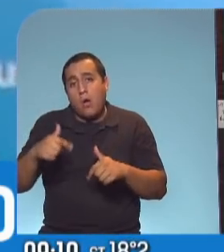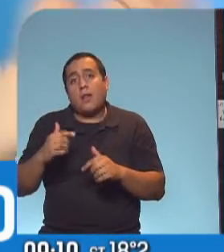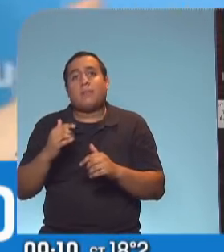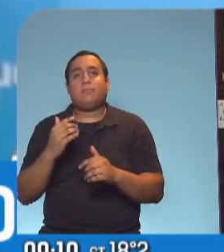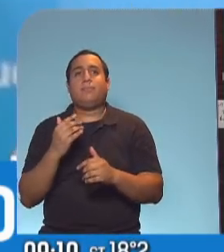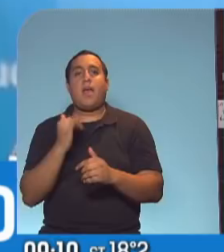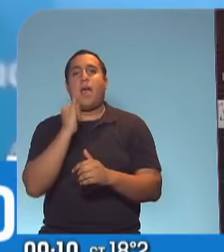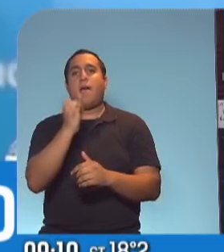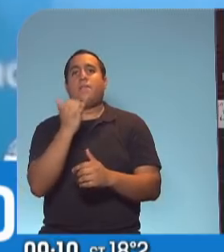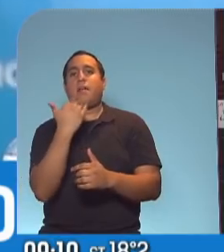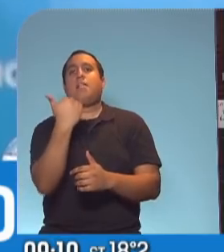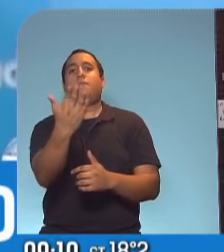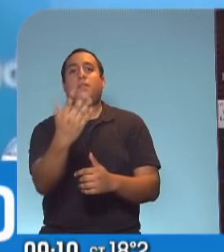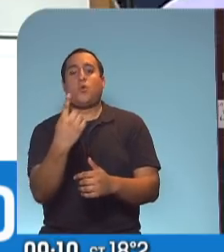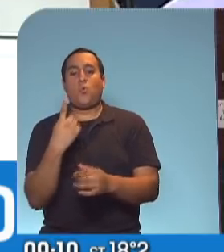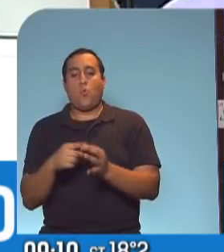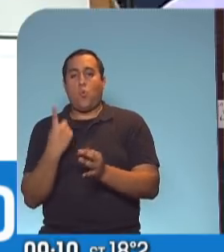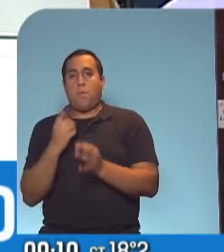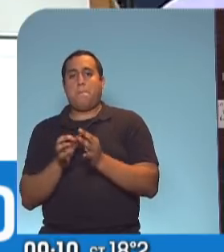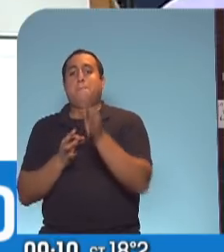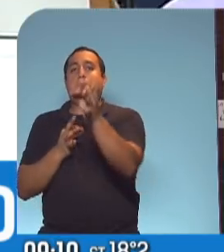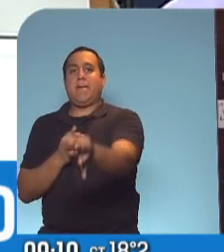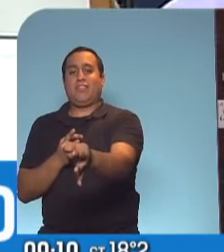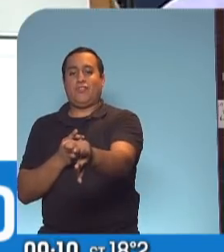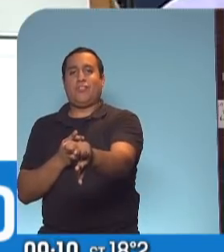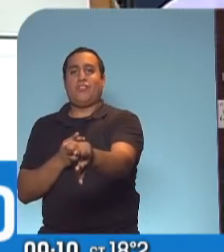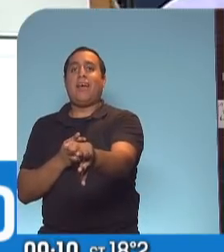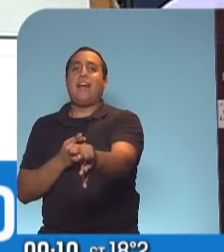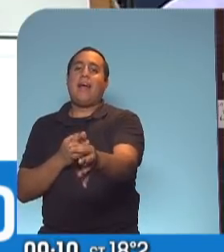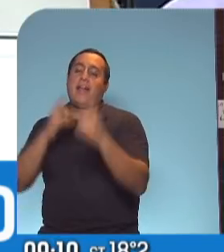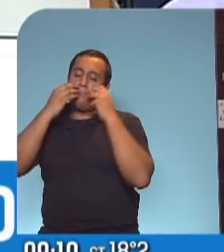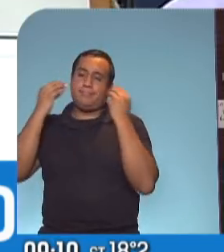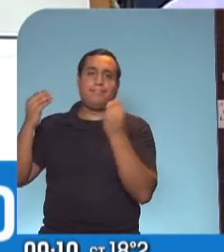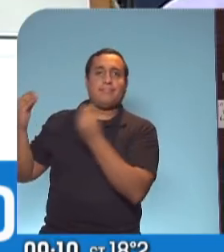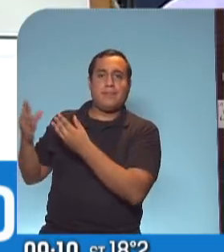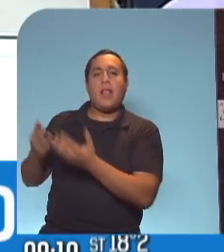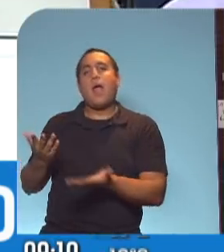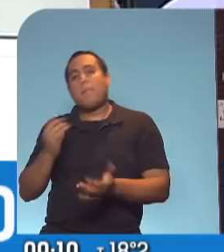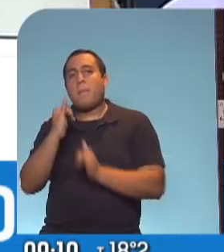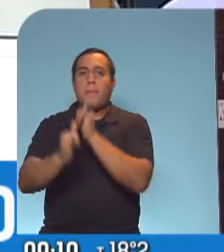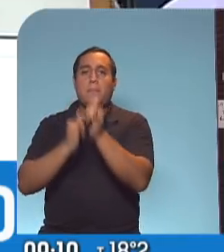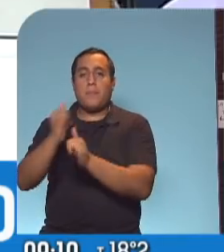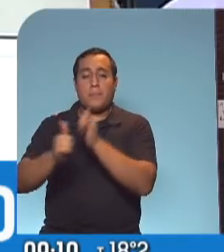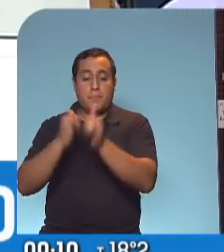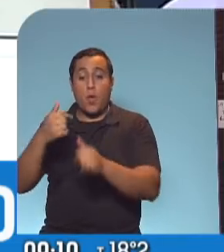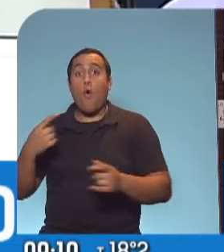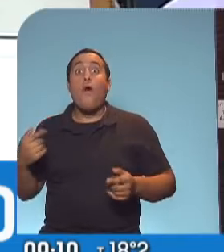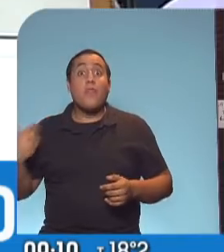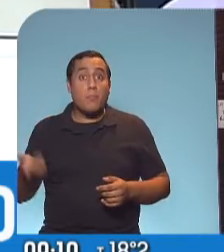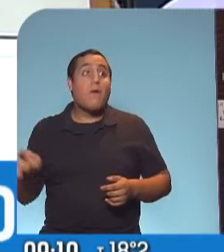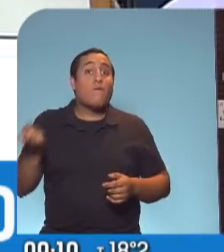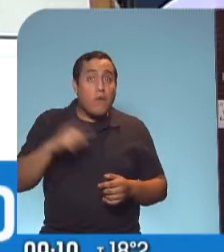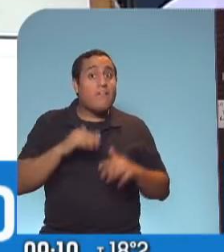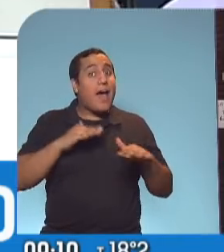el frente y con 1 metro de distancia entre cada uno de nosotros, lo sacamos para poder hablar, y cuando volvamos a retomar la actividad con